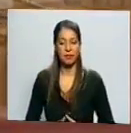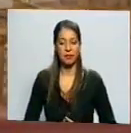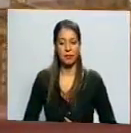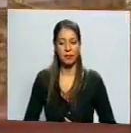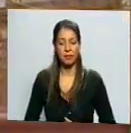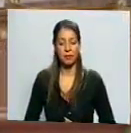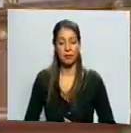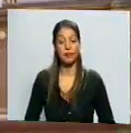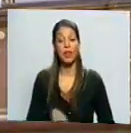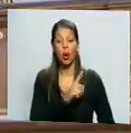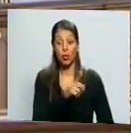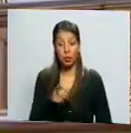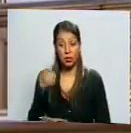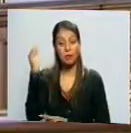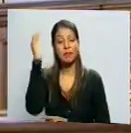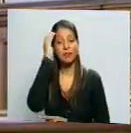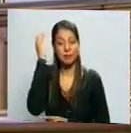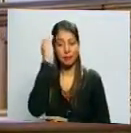todos sabemos